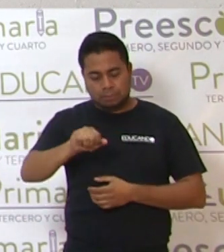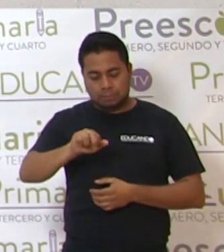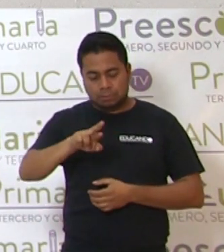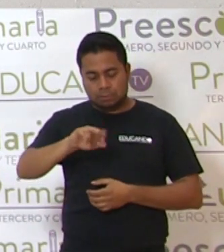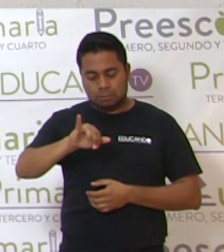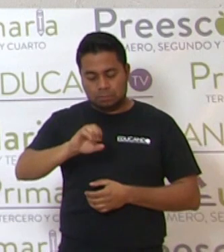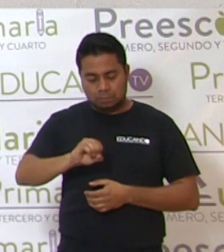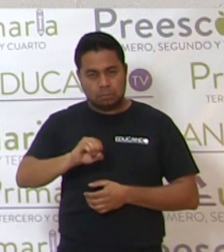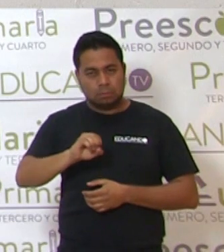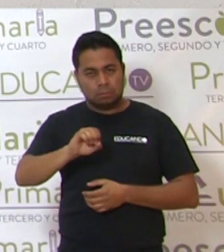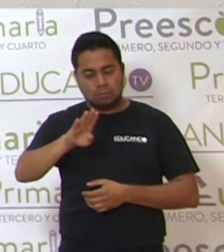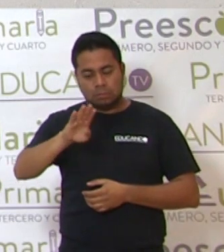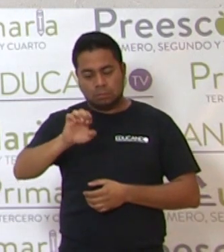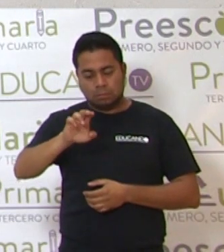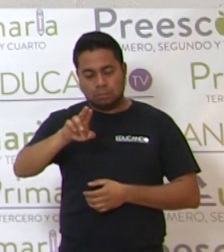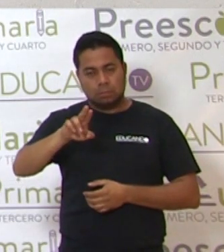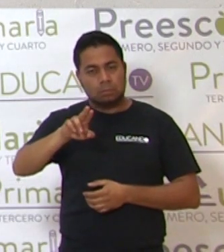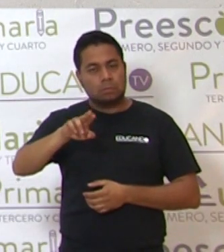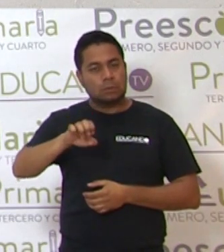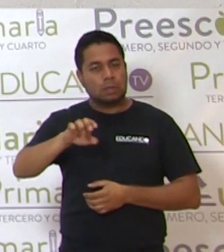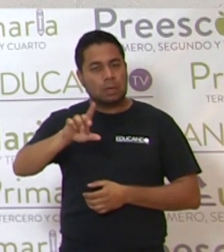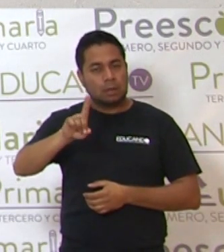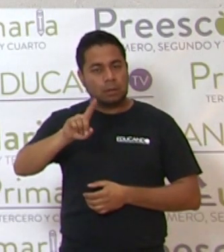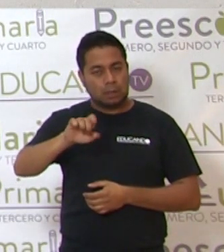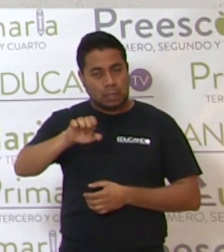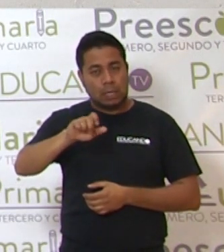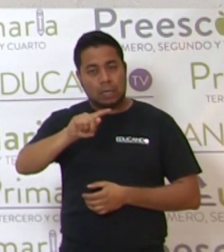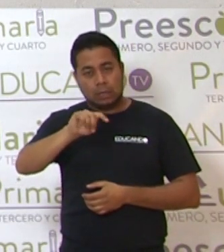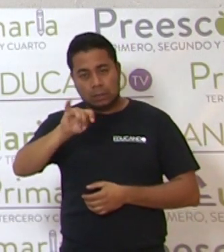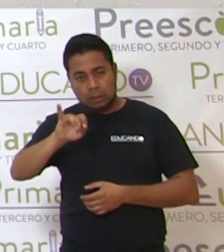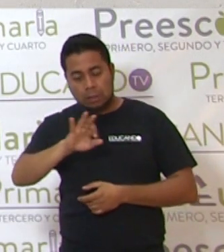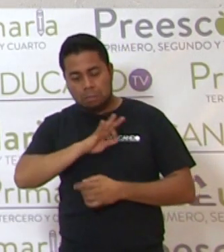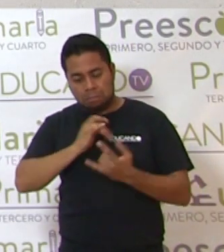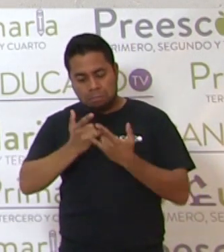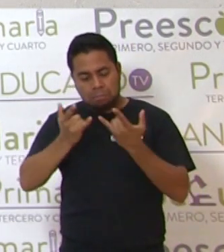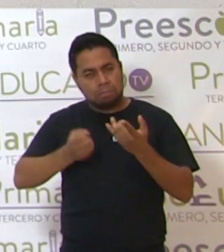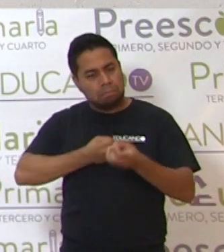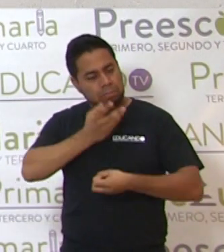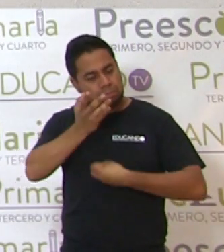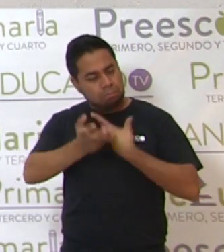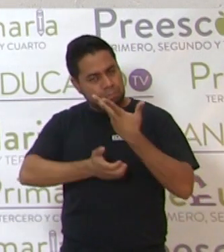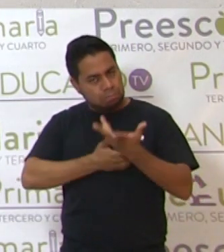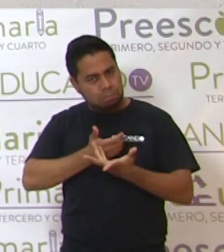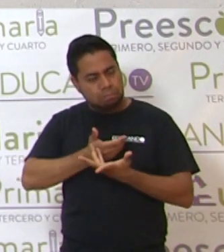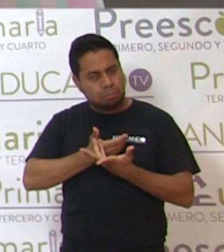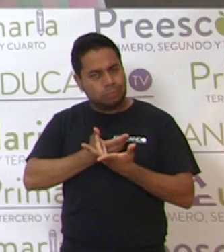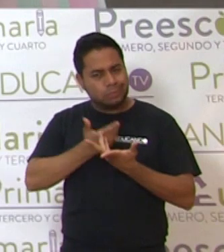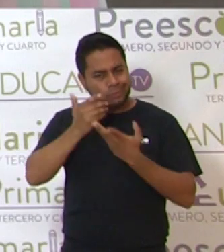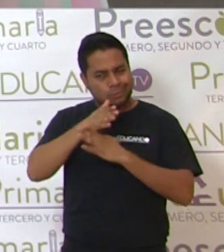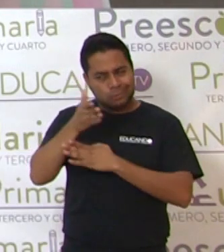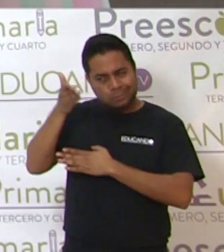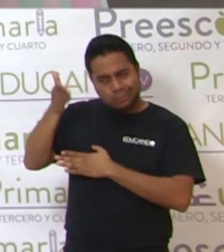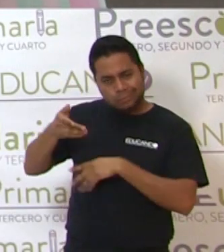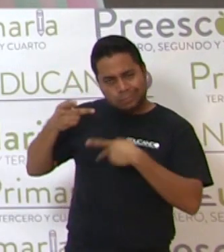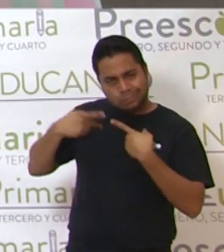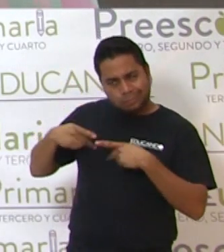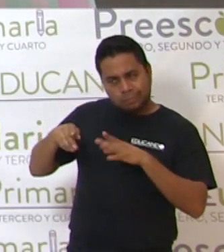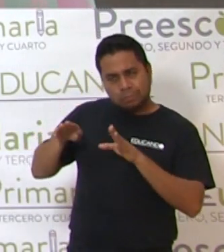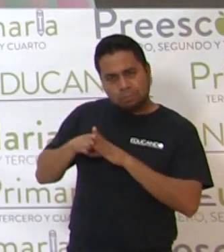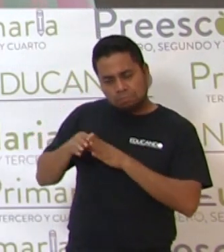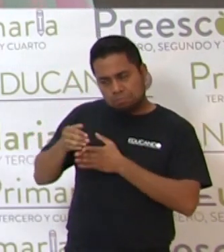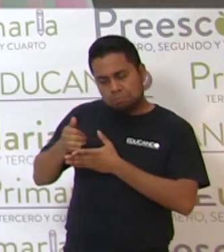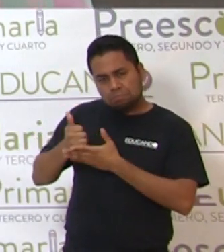Benedetti también te puede dar muchas historias y puedes ver sobre él cómo te puede dar la